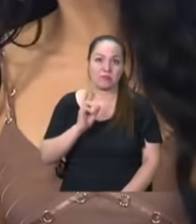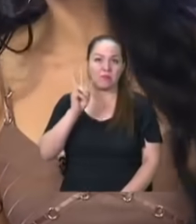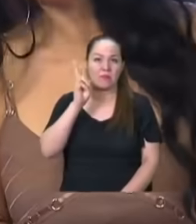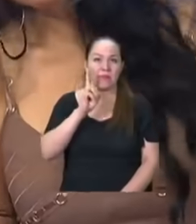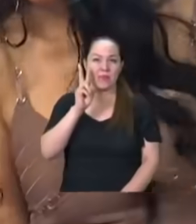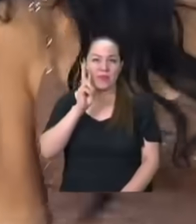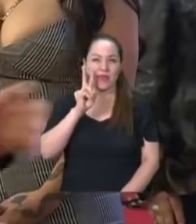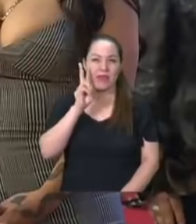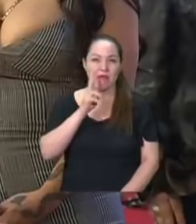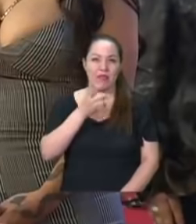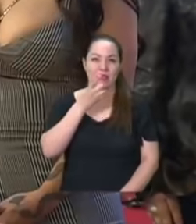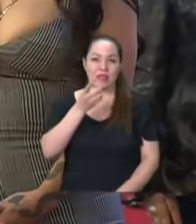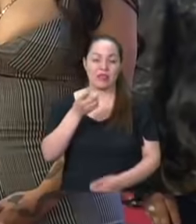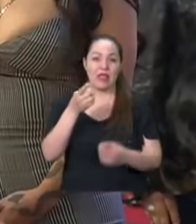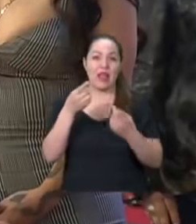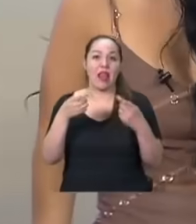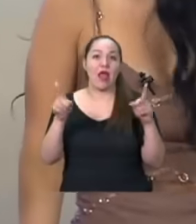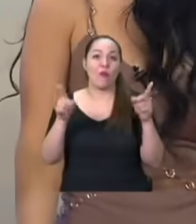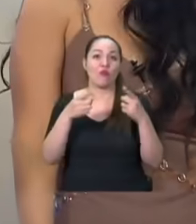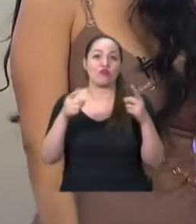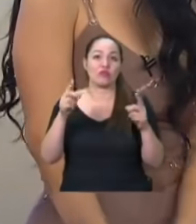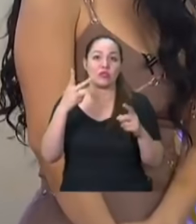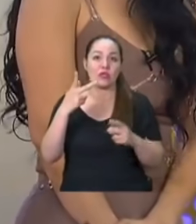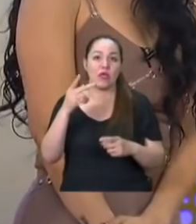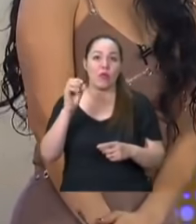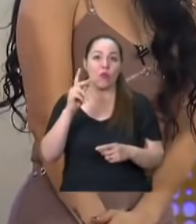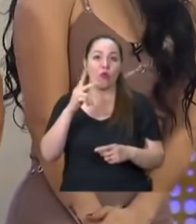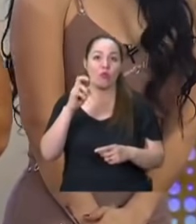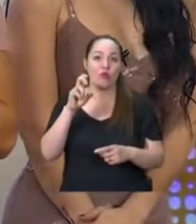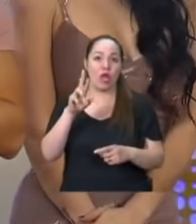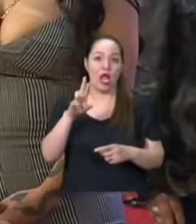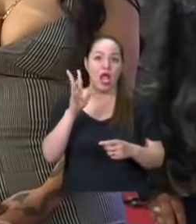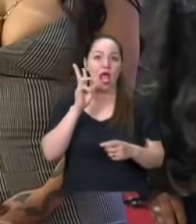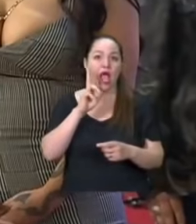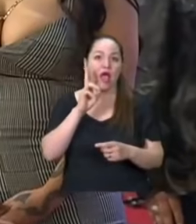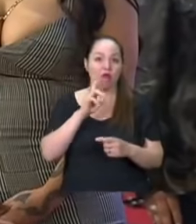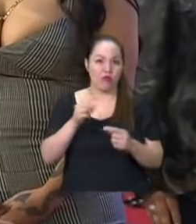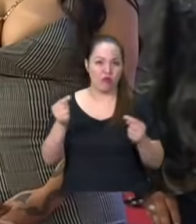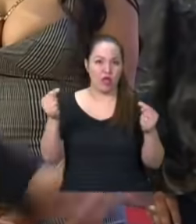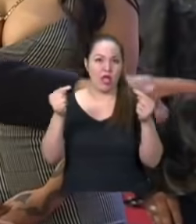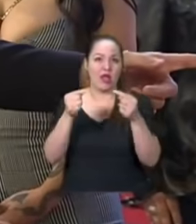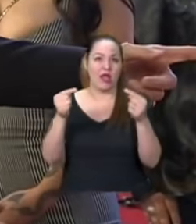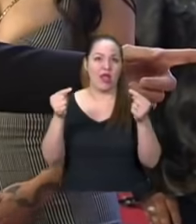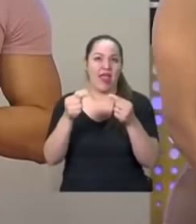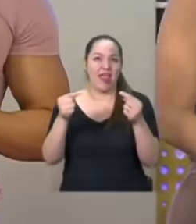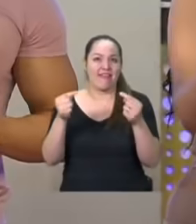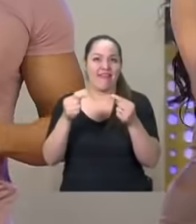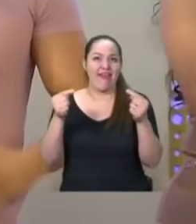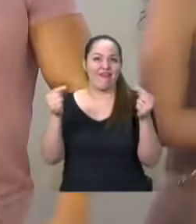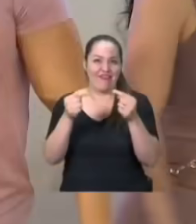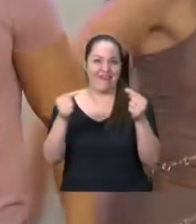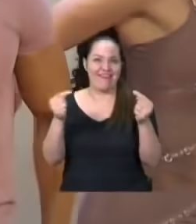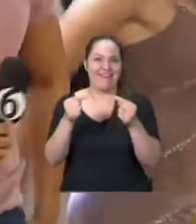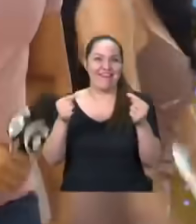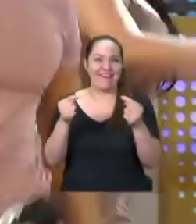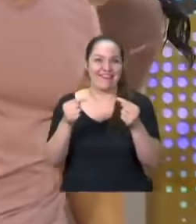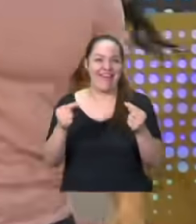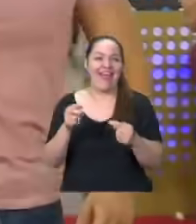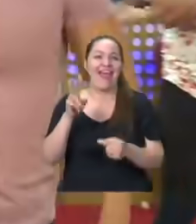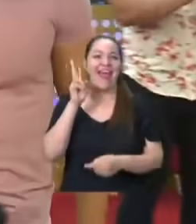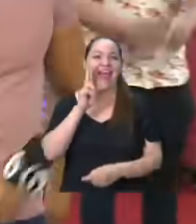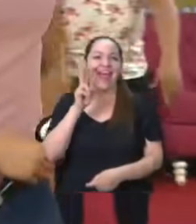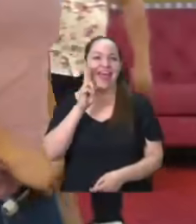Chicharo. Dijo la música popular. Ah, una reta me parece bien. ¿Una qué? Una reta entre... ¡La reta! ¡Chum, chum, chum, chum,